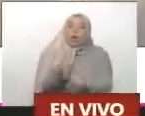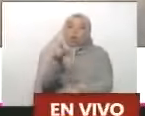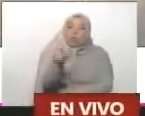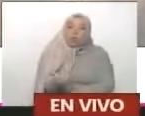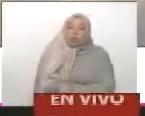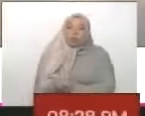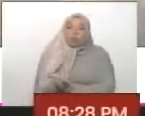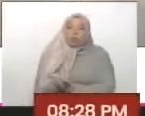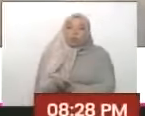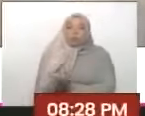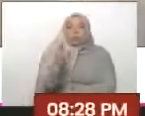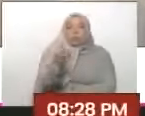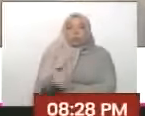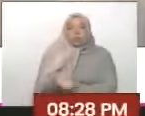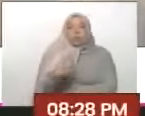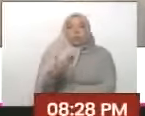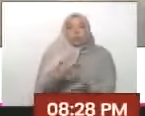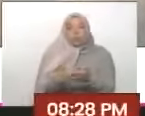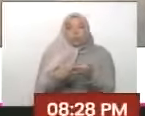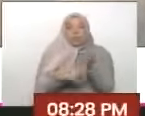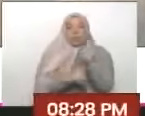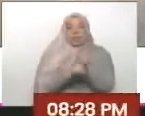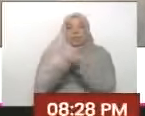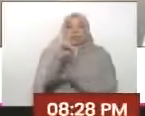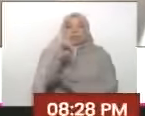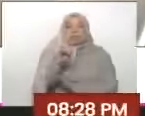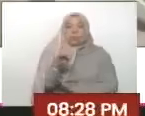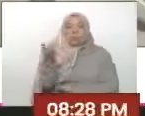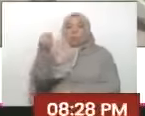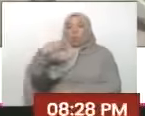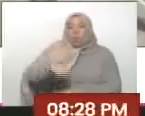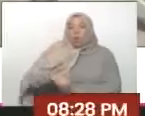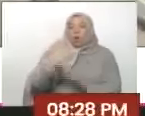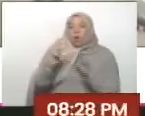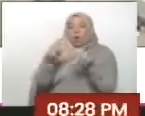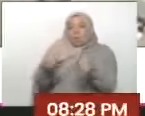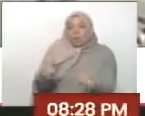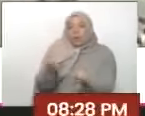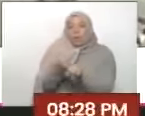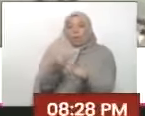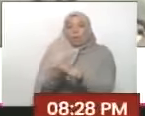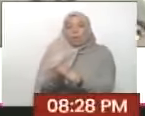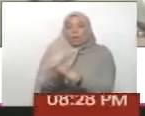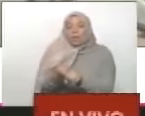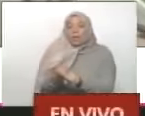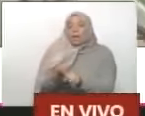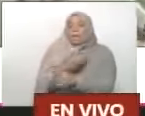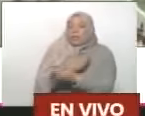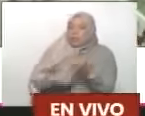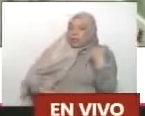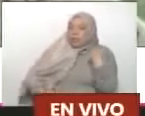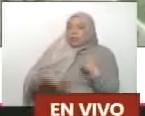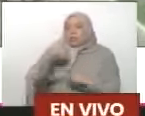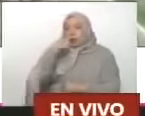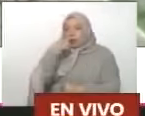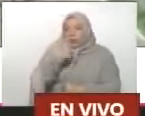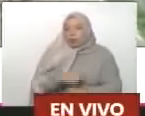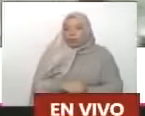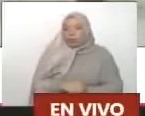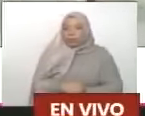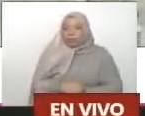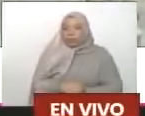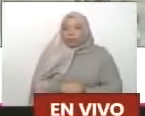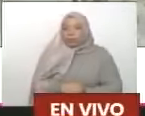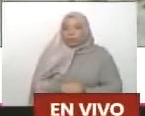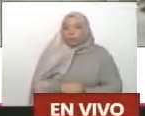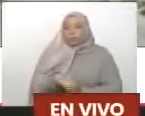economía que acá se van a desarrollar gracias al reinicio de esta obra, mi comandante en jefe, que